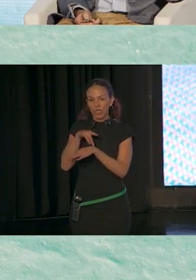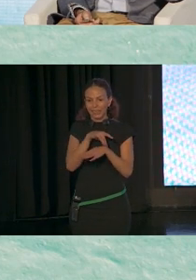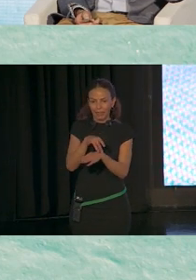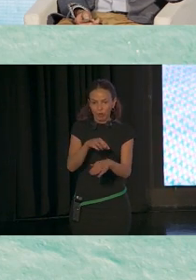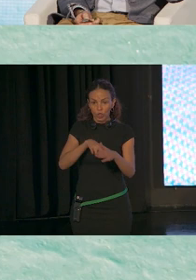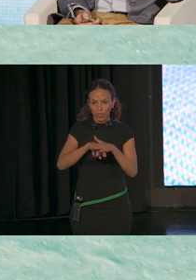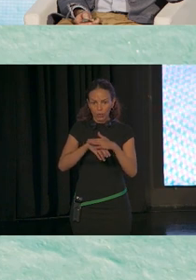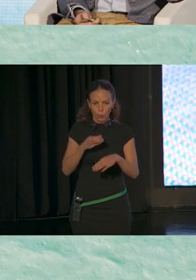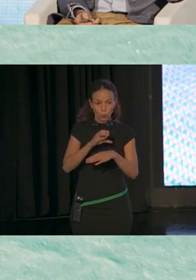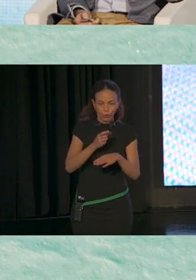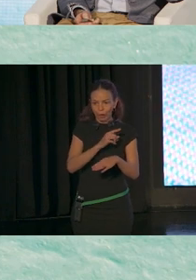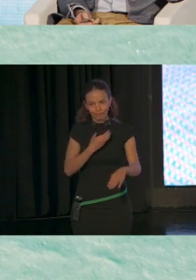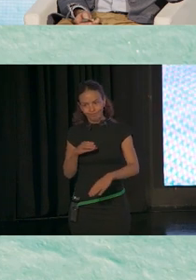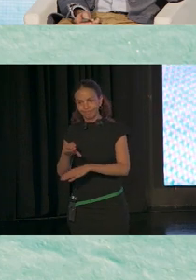recursos